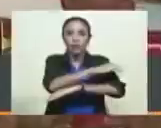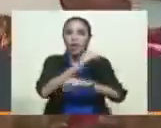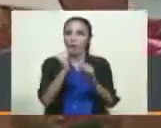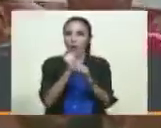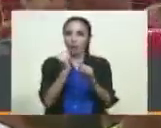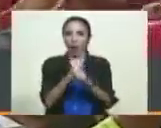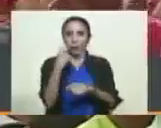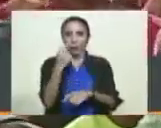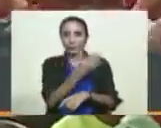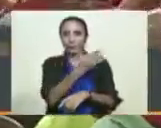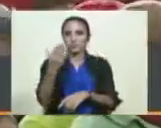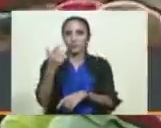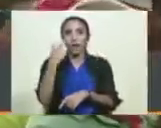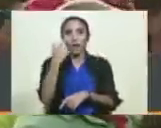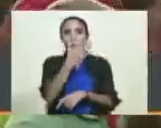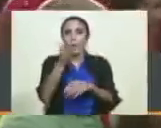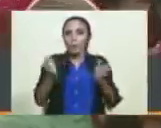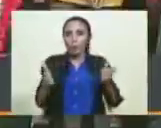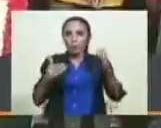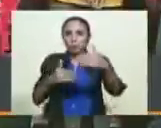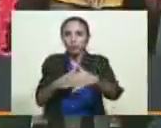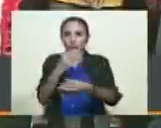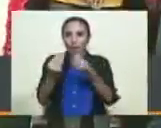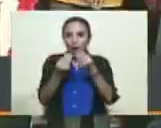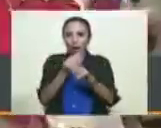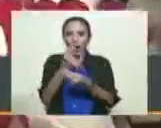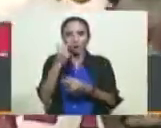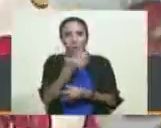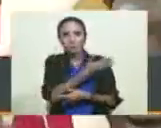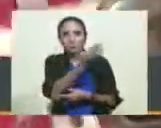Aquí están los CLAP del pueblo.